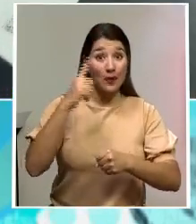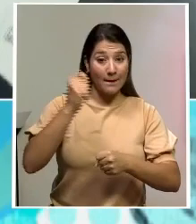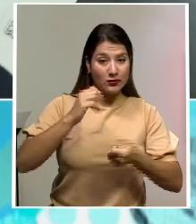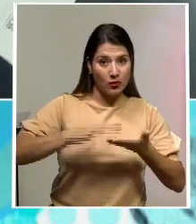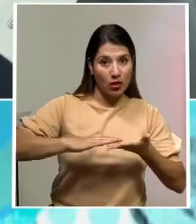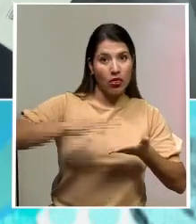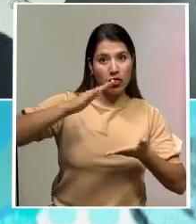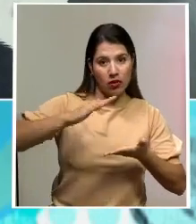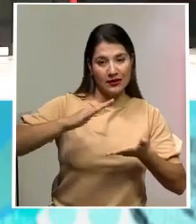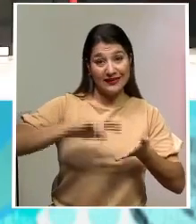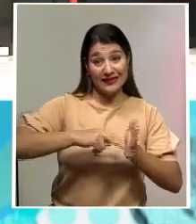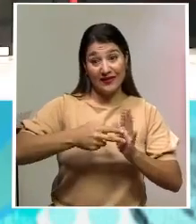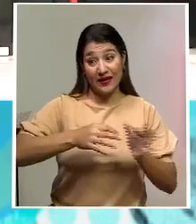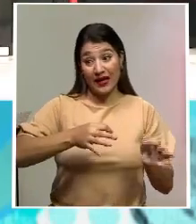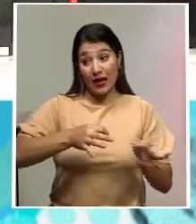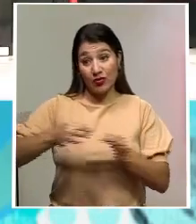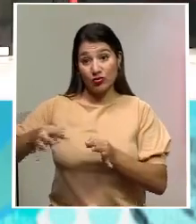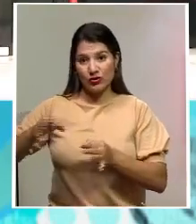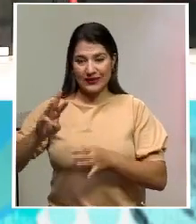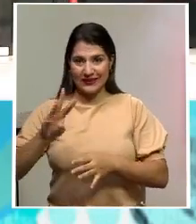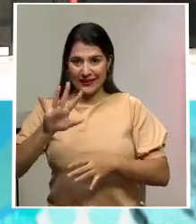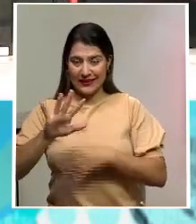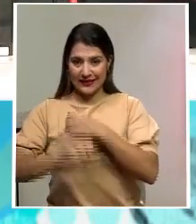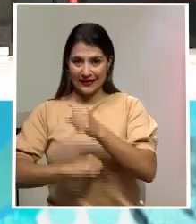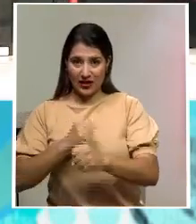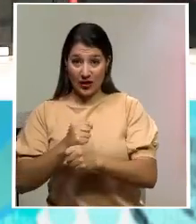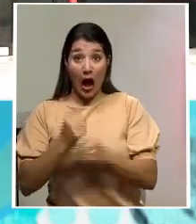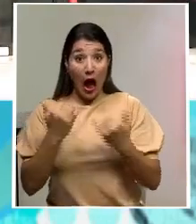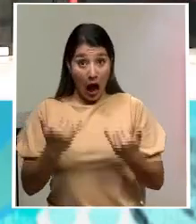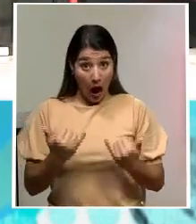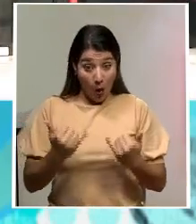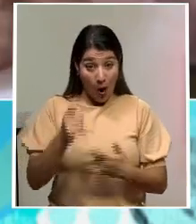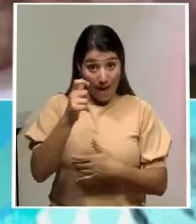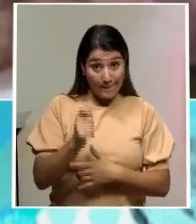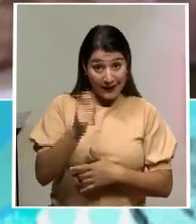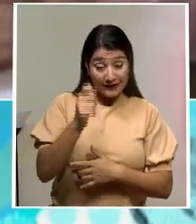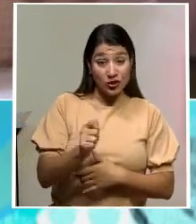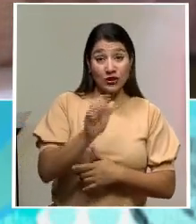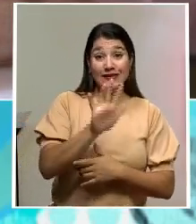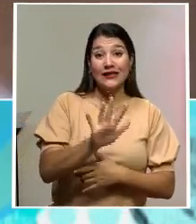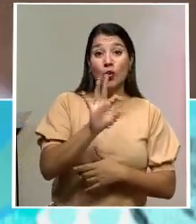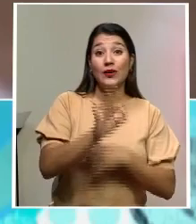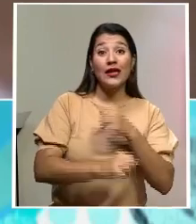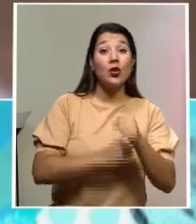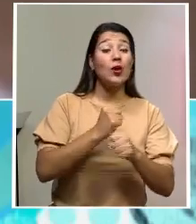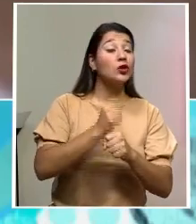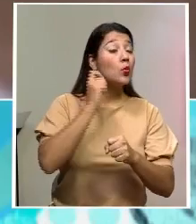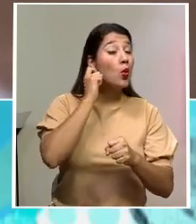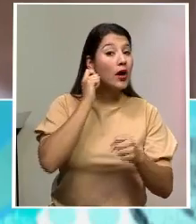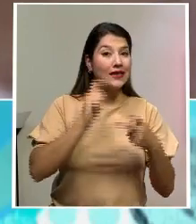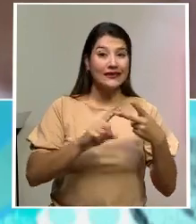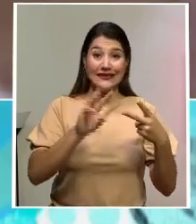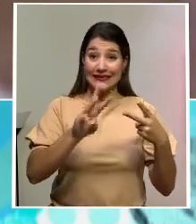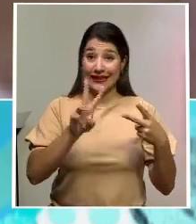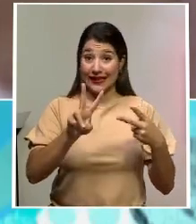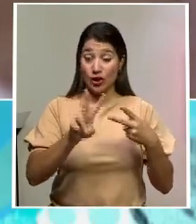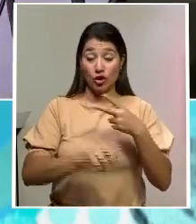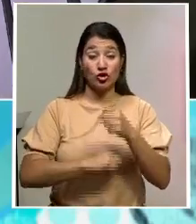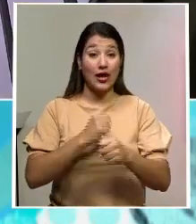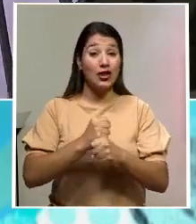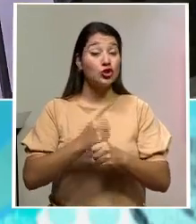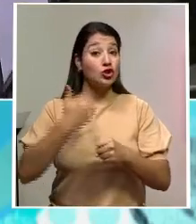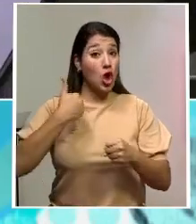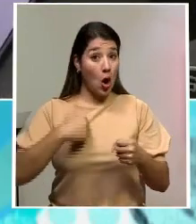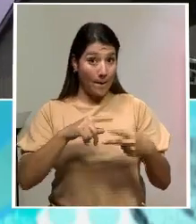65 años. Recordemos que actualmente está en los 59 para las mujeres y en 62 años para los